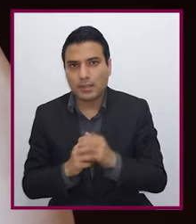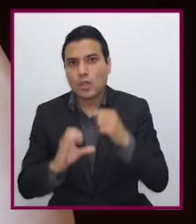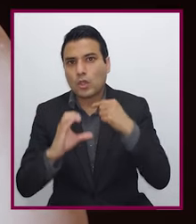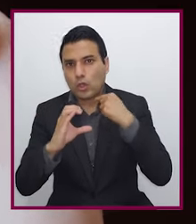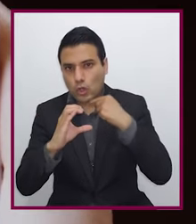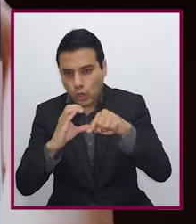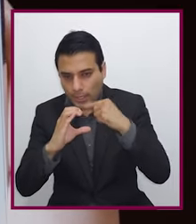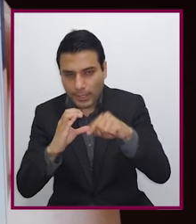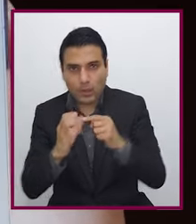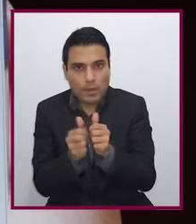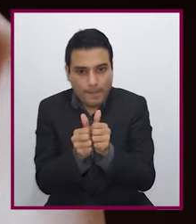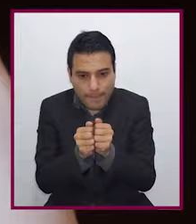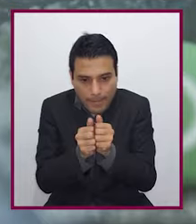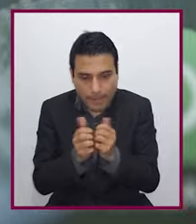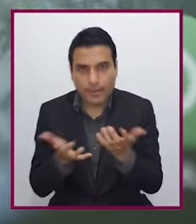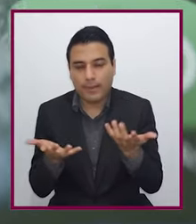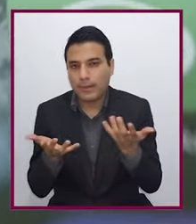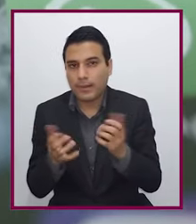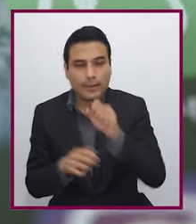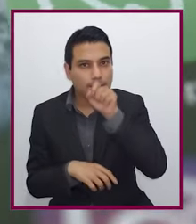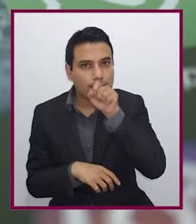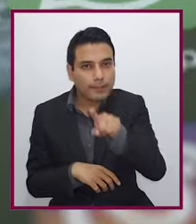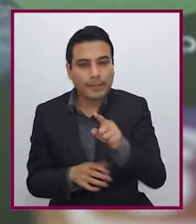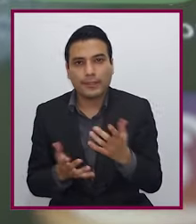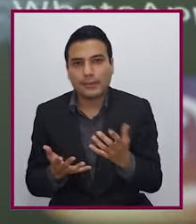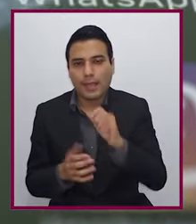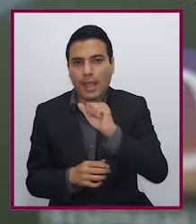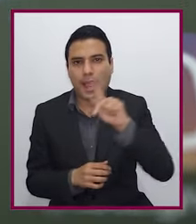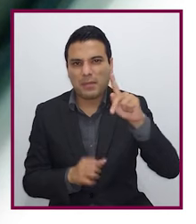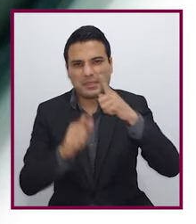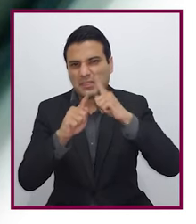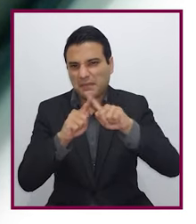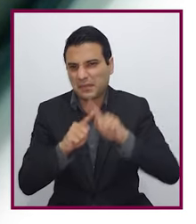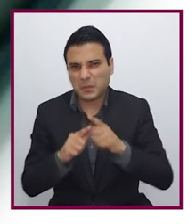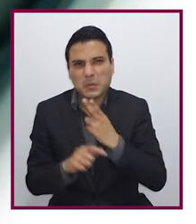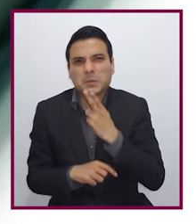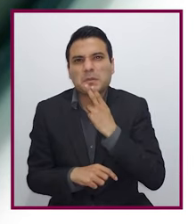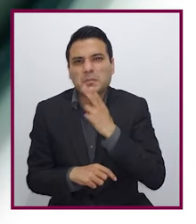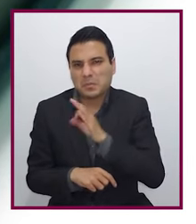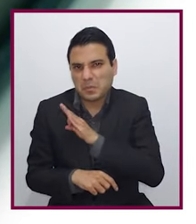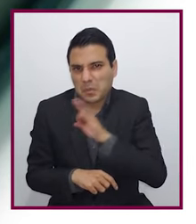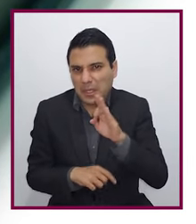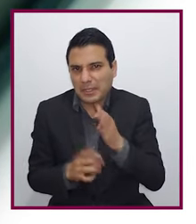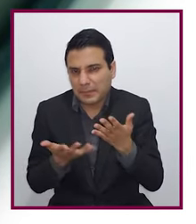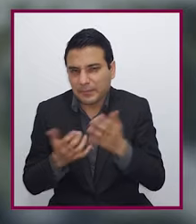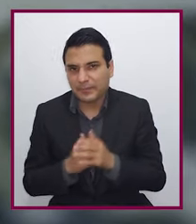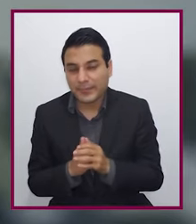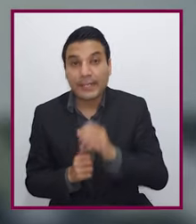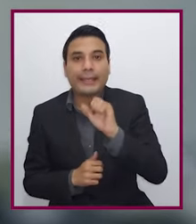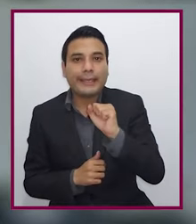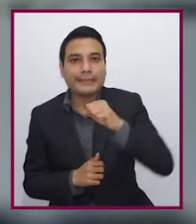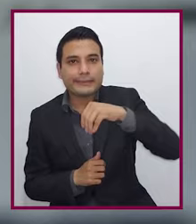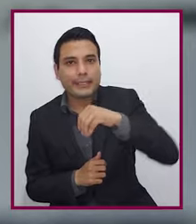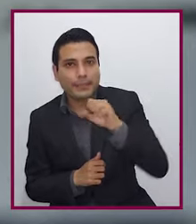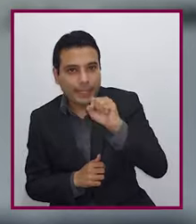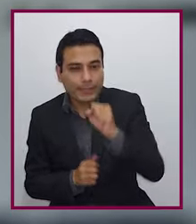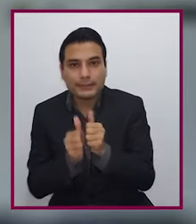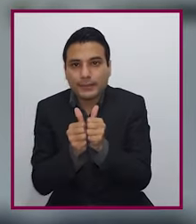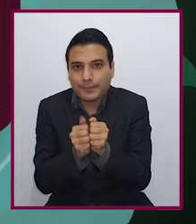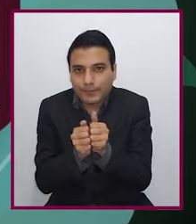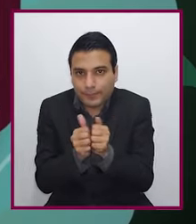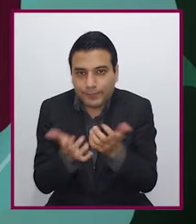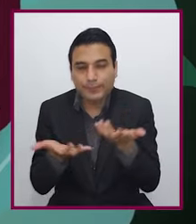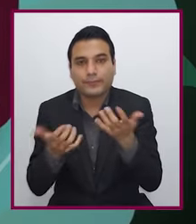Puedes configurar tu correo electrónico y también puedes utilizar algunas aplicaciones de mensajería, entender cuáles son los